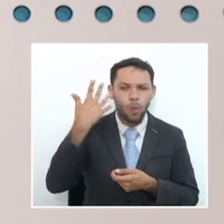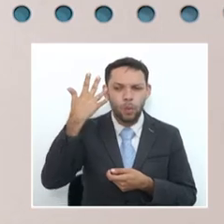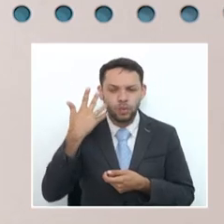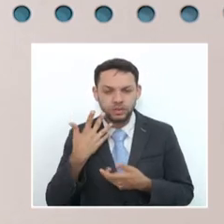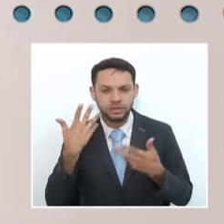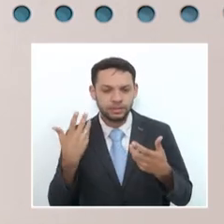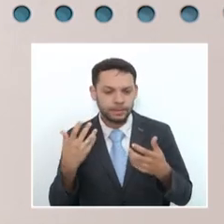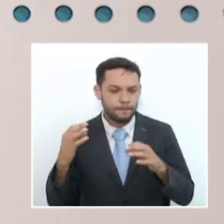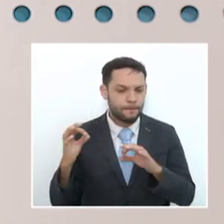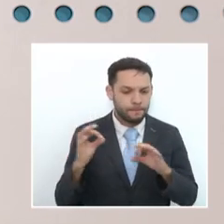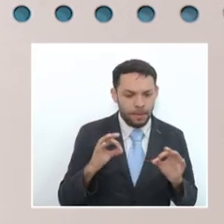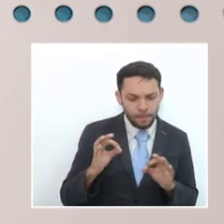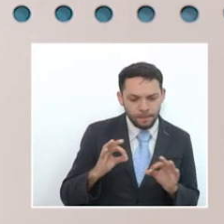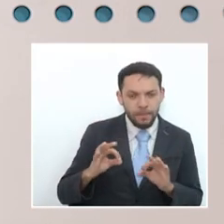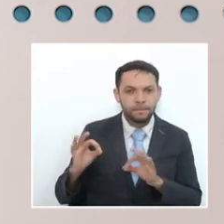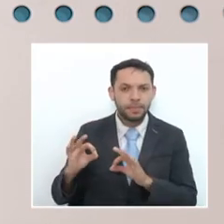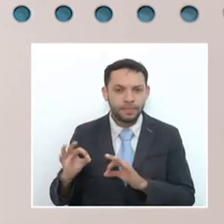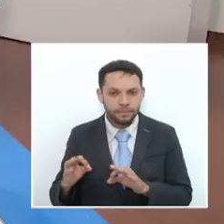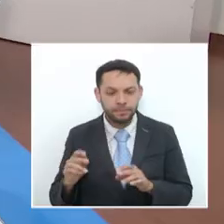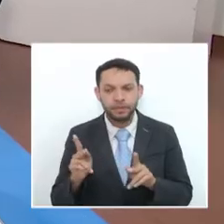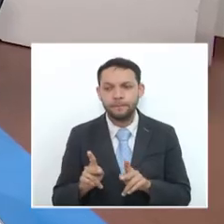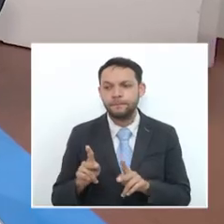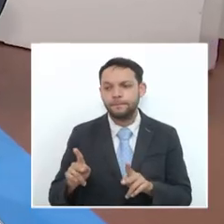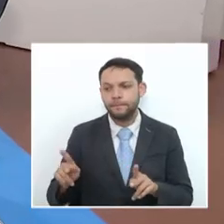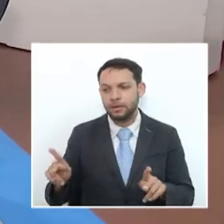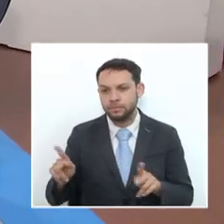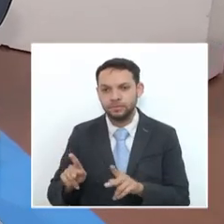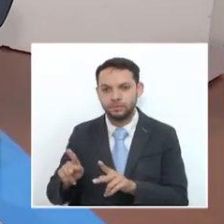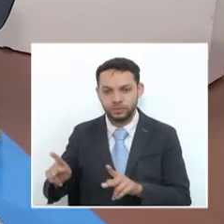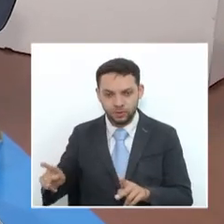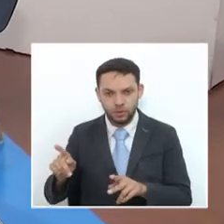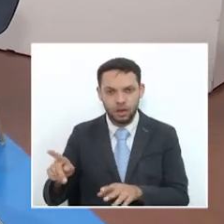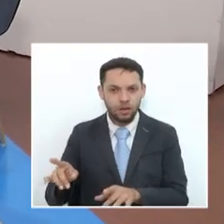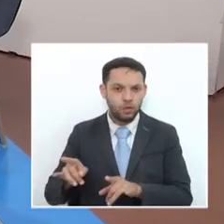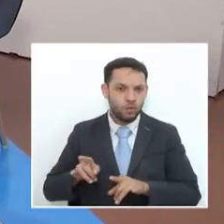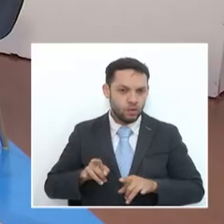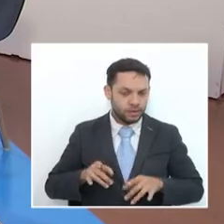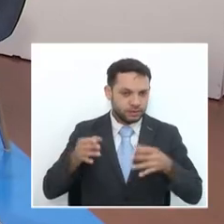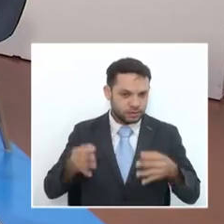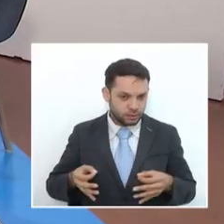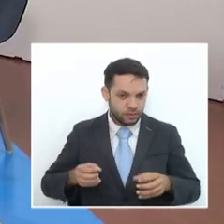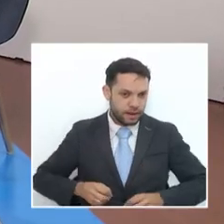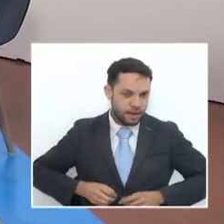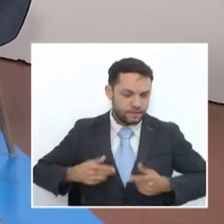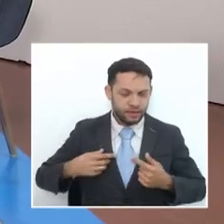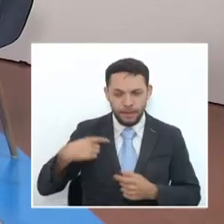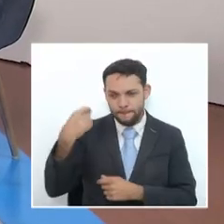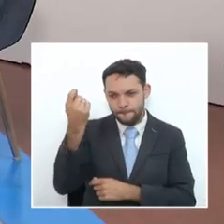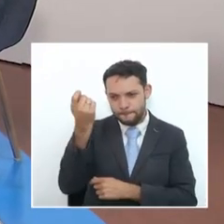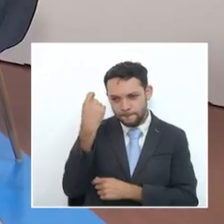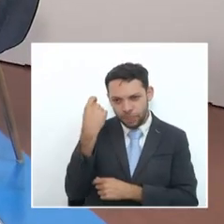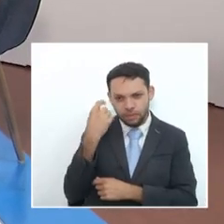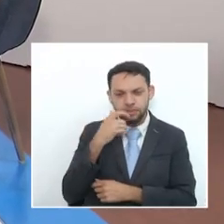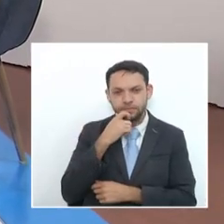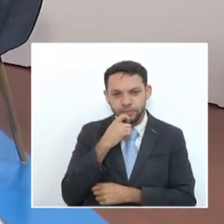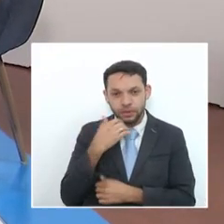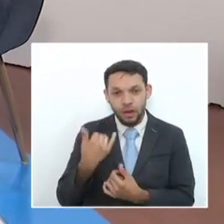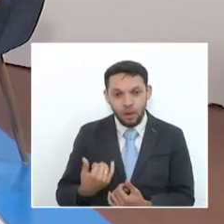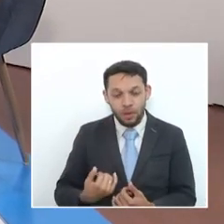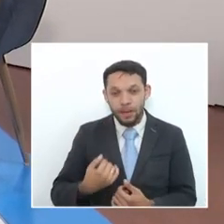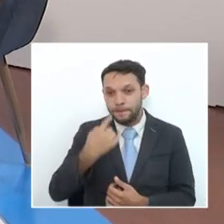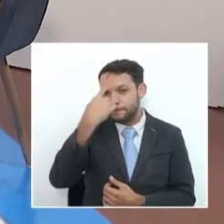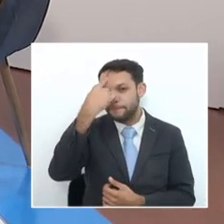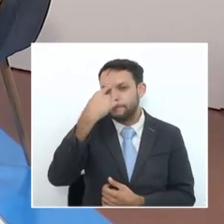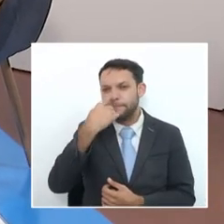y prevención. Hay personas que definitivamente lo marcan ahora en la vida, ¿no es cierto? Y el perfil de quien vamos a presentar aquí